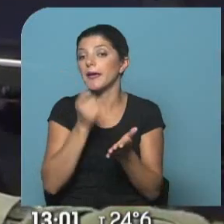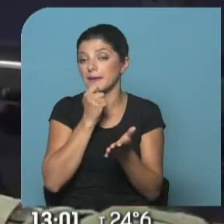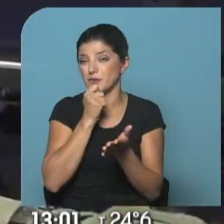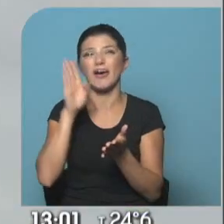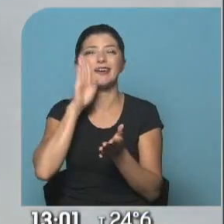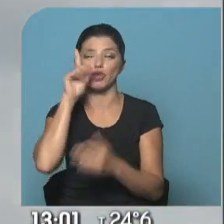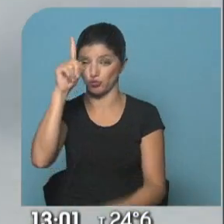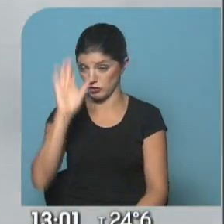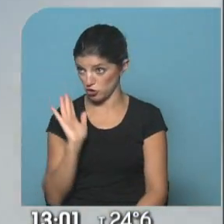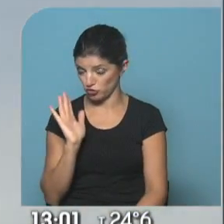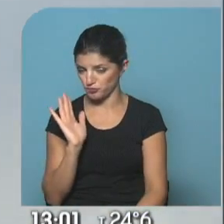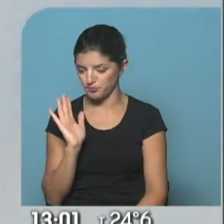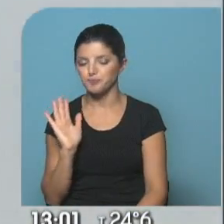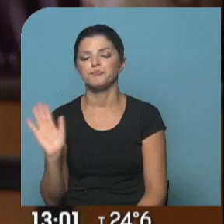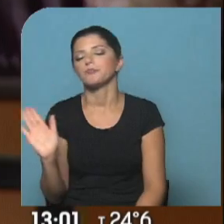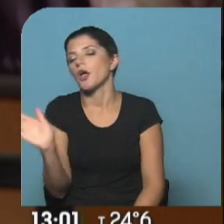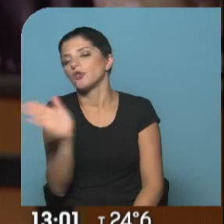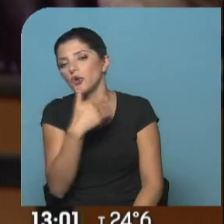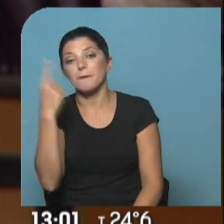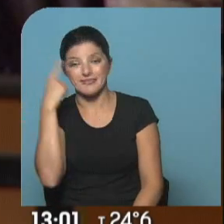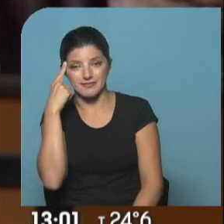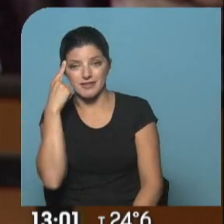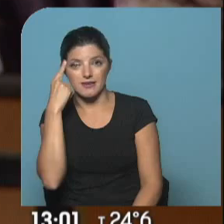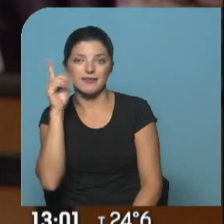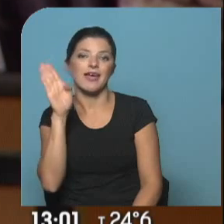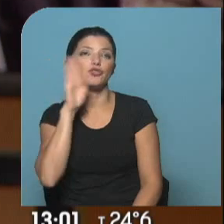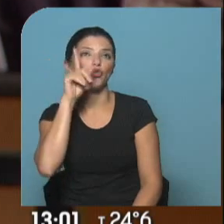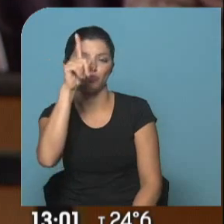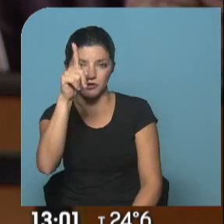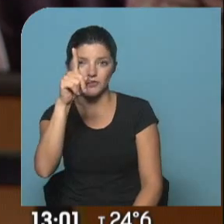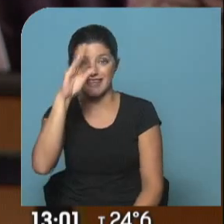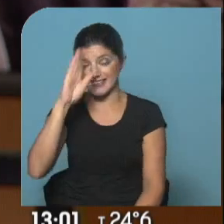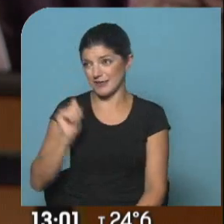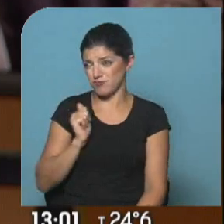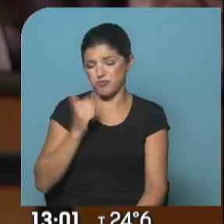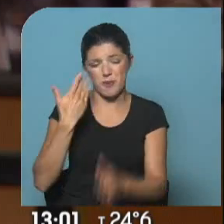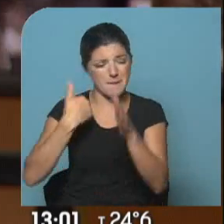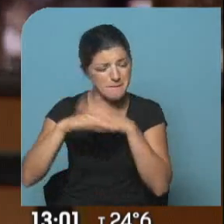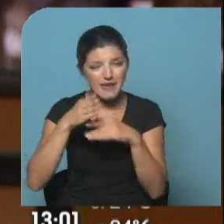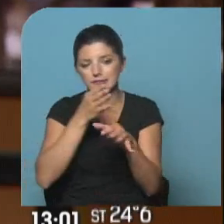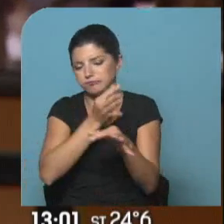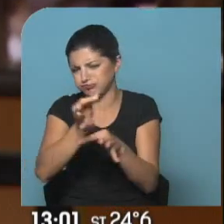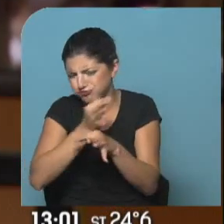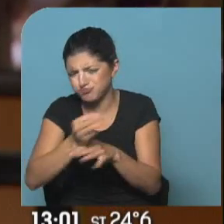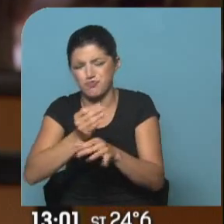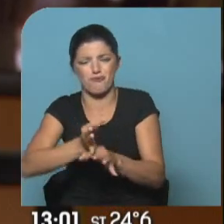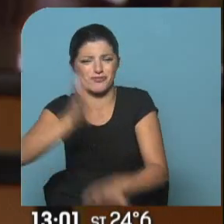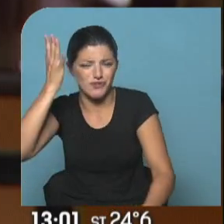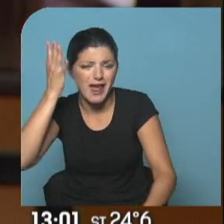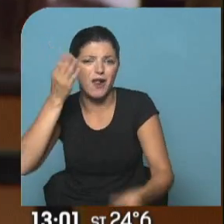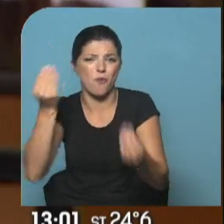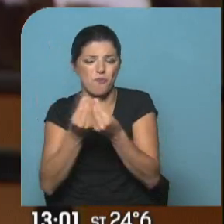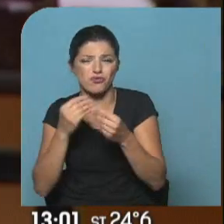Unidos. O sea, todos coincidimos en general que Estados Unidos tiene la Fuerza Armada más equipada, más entrenada, más profesional del